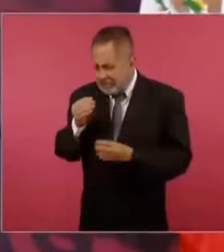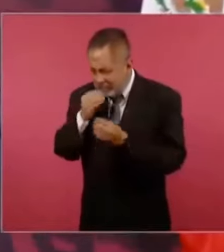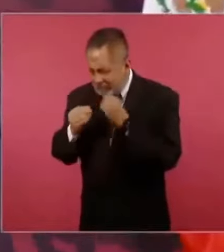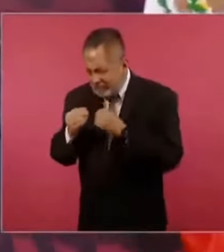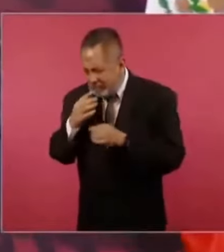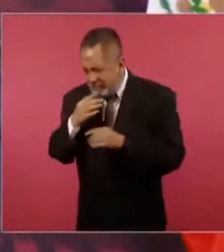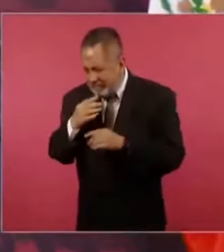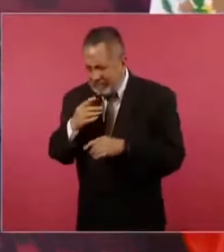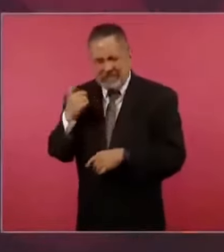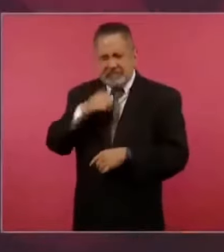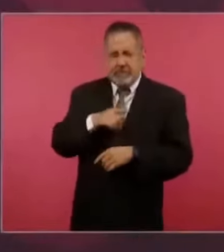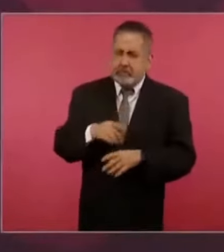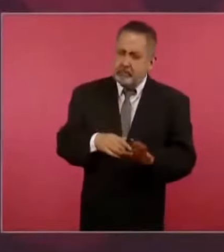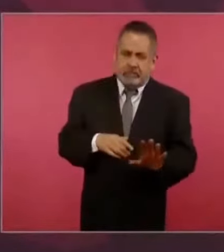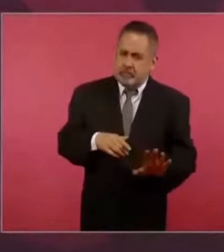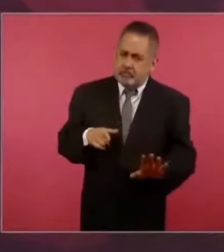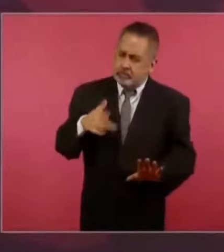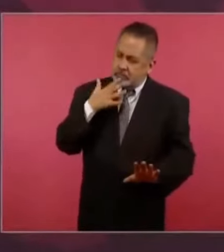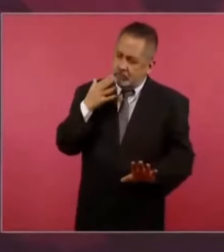es muy